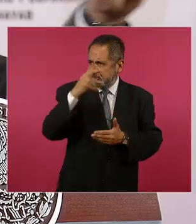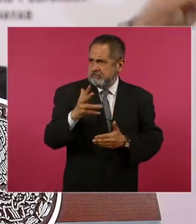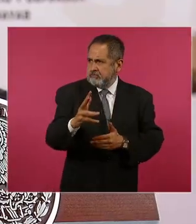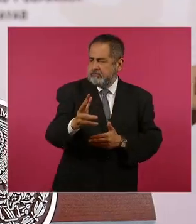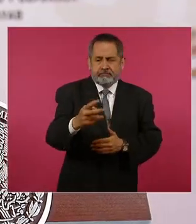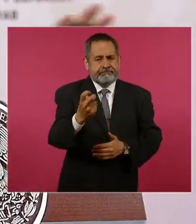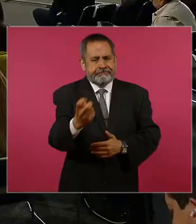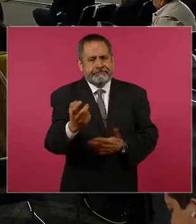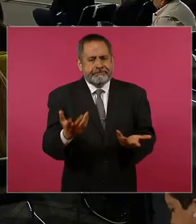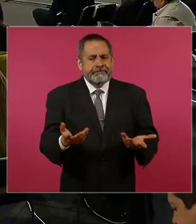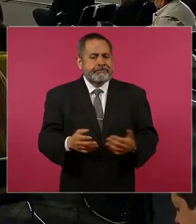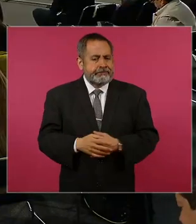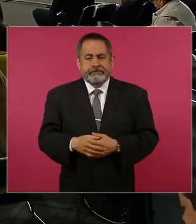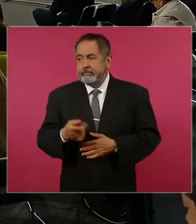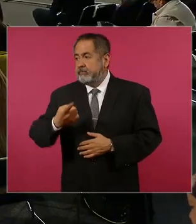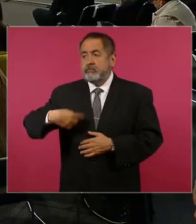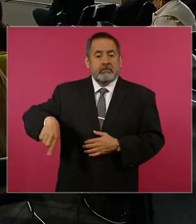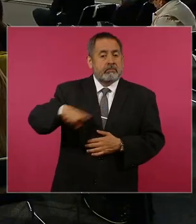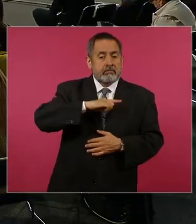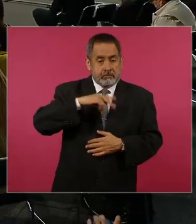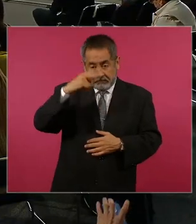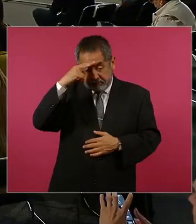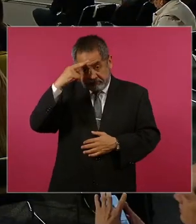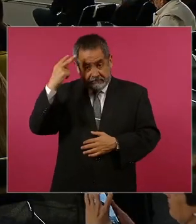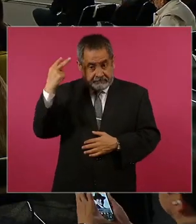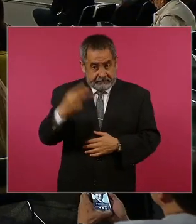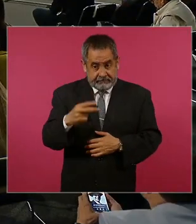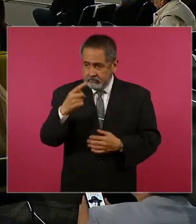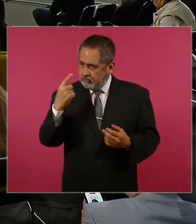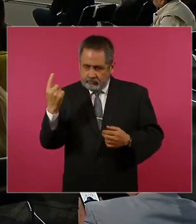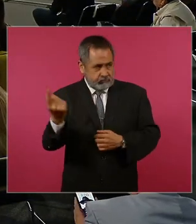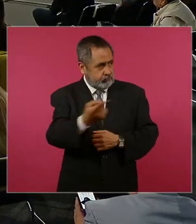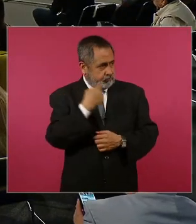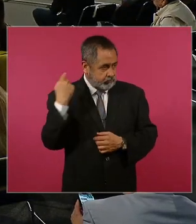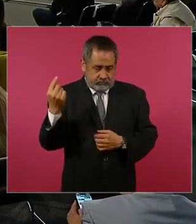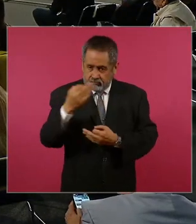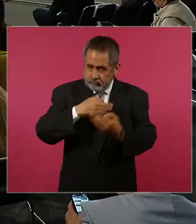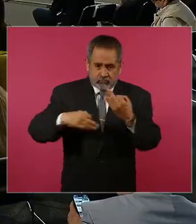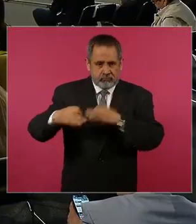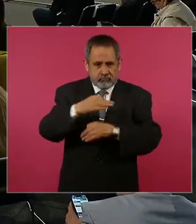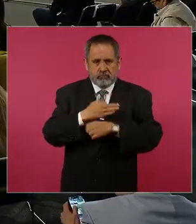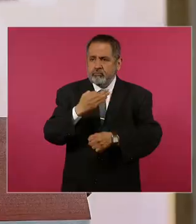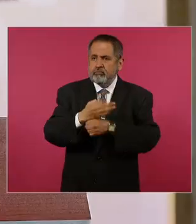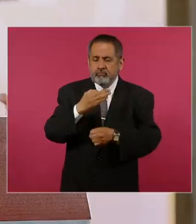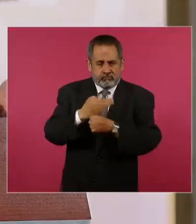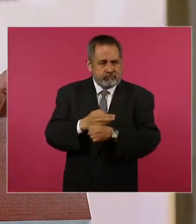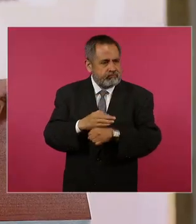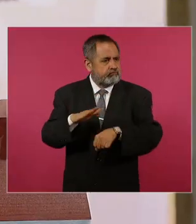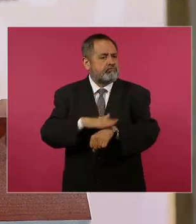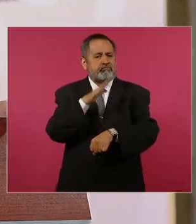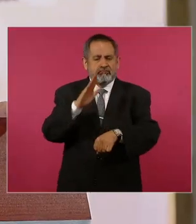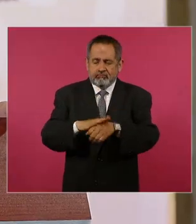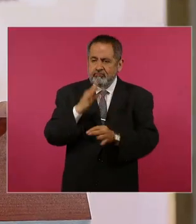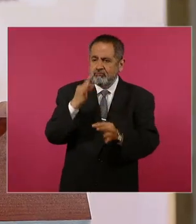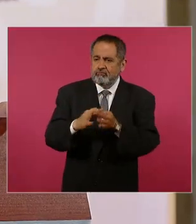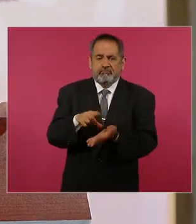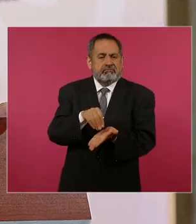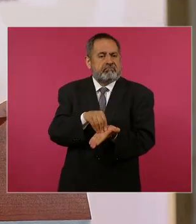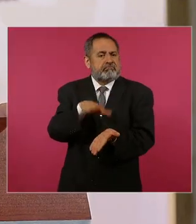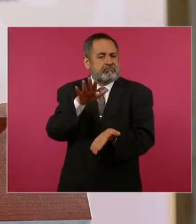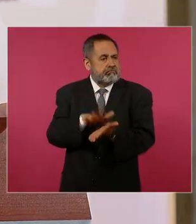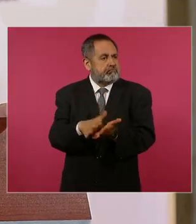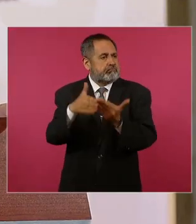Estamos todos los mexicanos, todos haciendo historia.